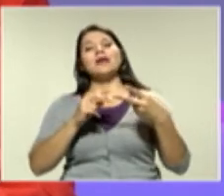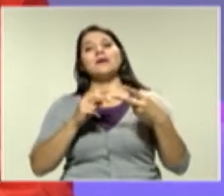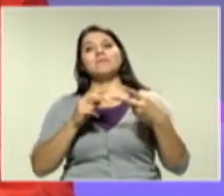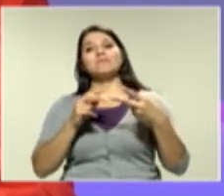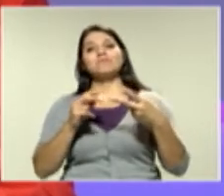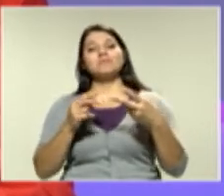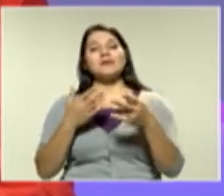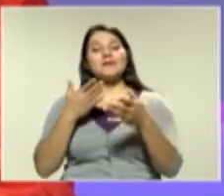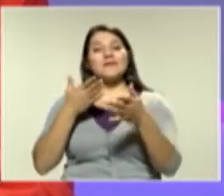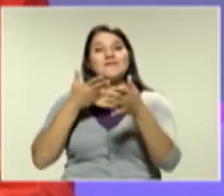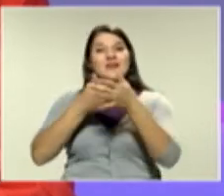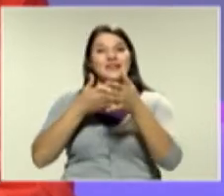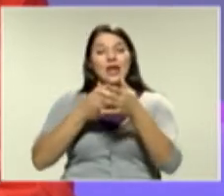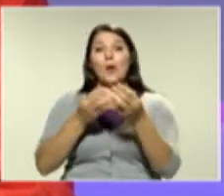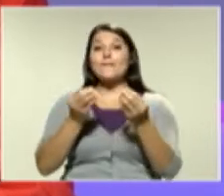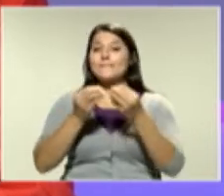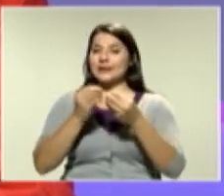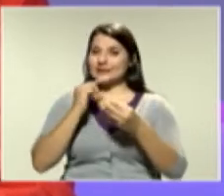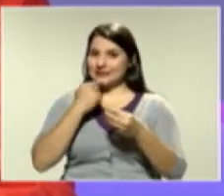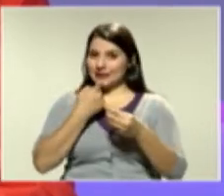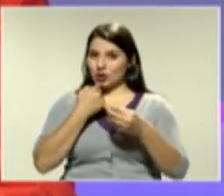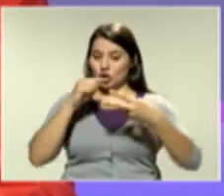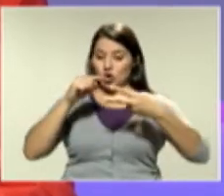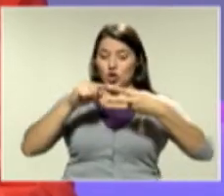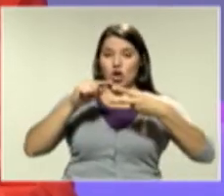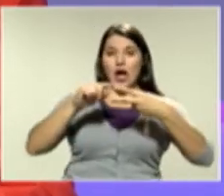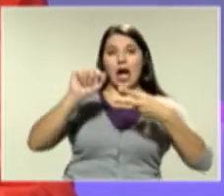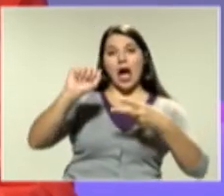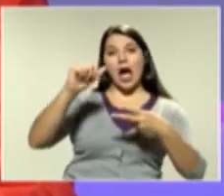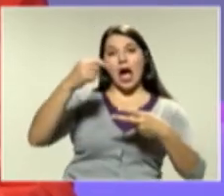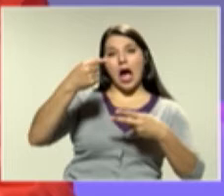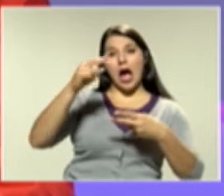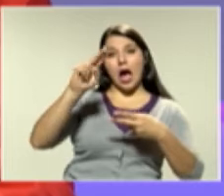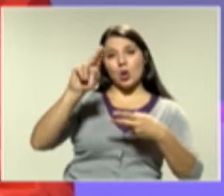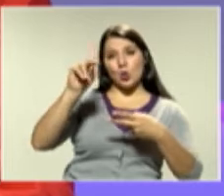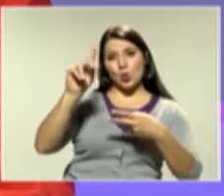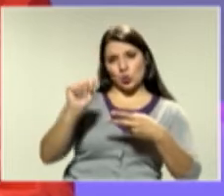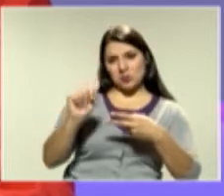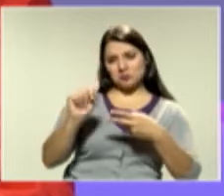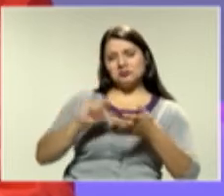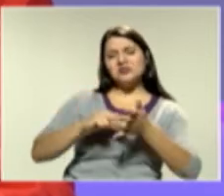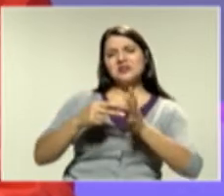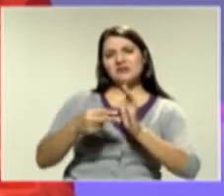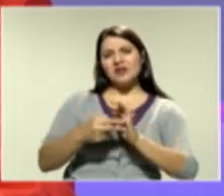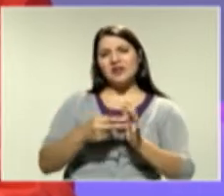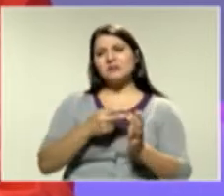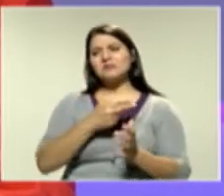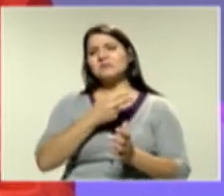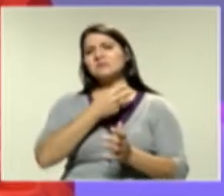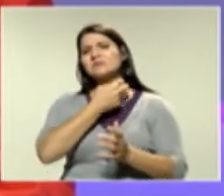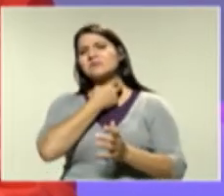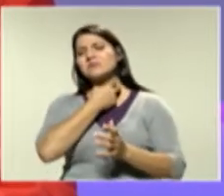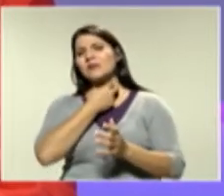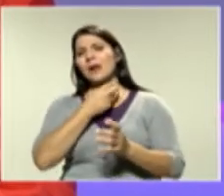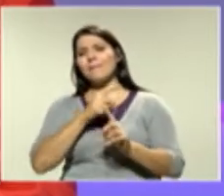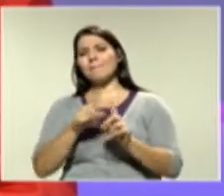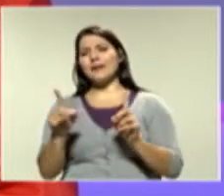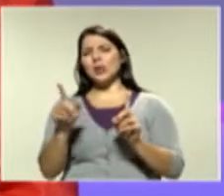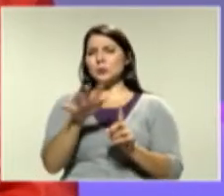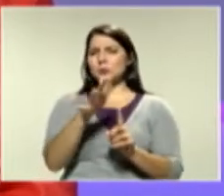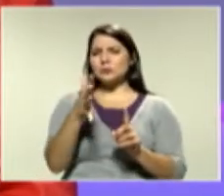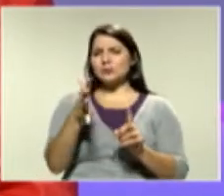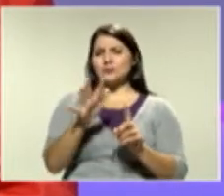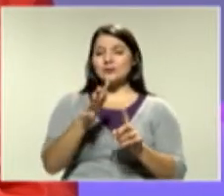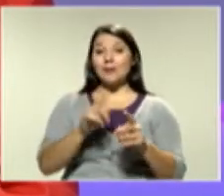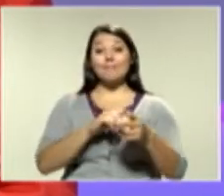significa que hay sustancias que van a producir una serie de síntomas, pero a largo